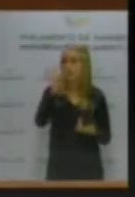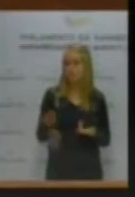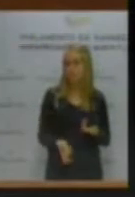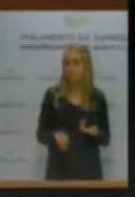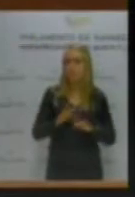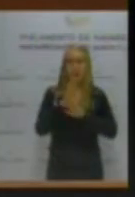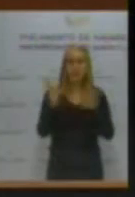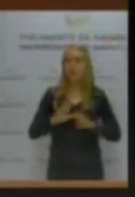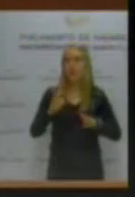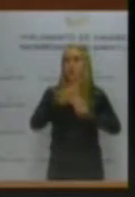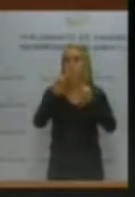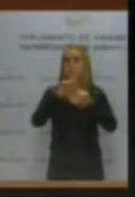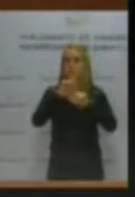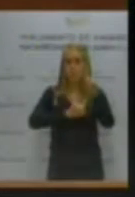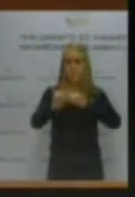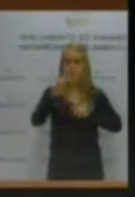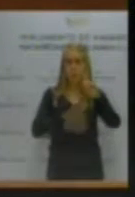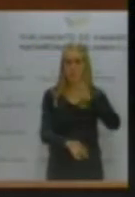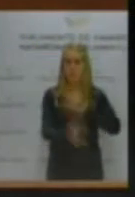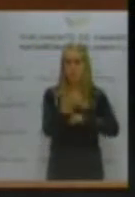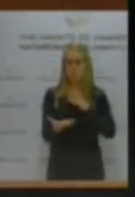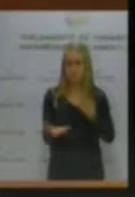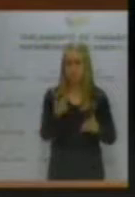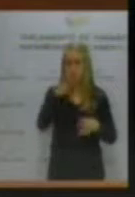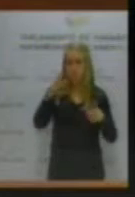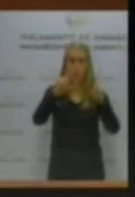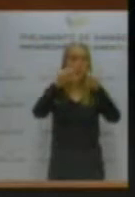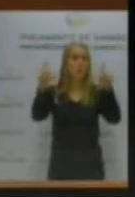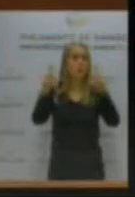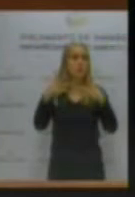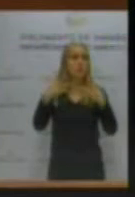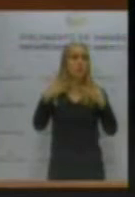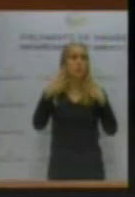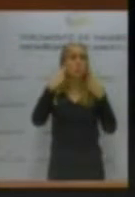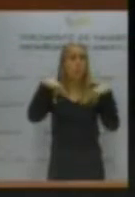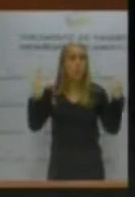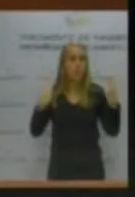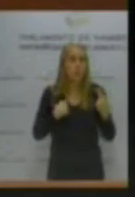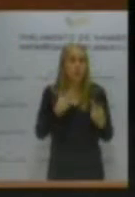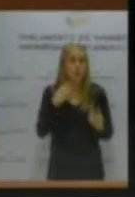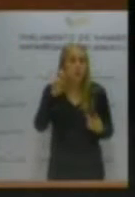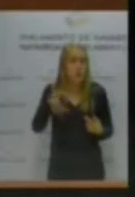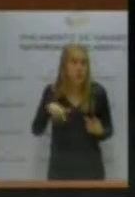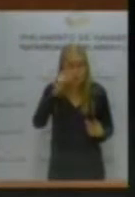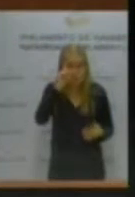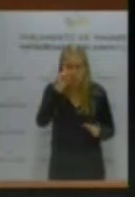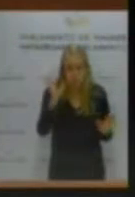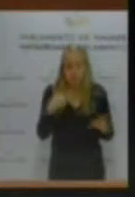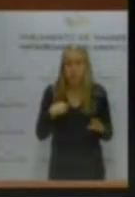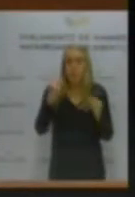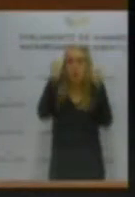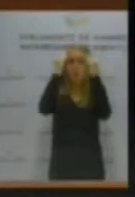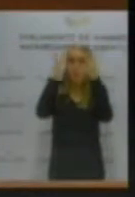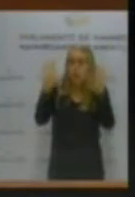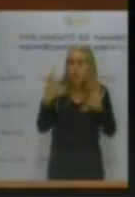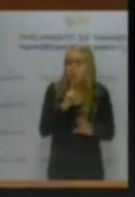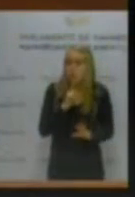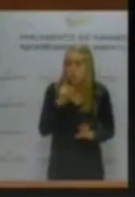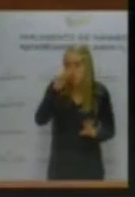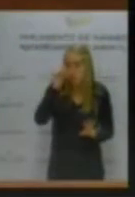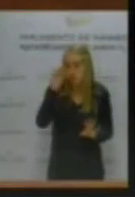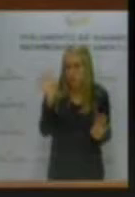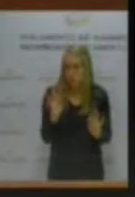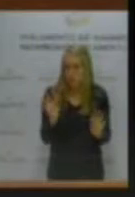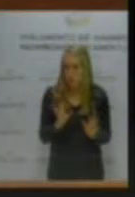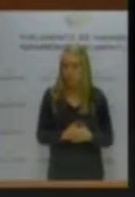problemas con la creación de un ente público indeterminado y casi le diría que abstracto. Porque además usted ha dicho